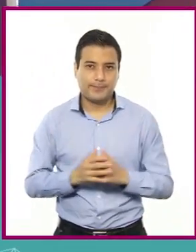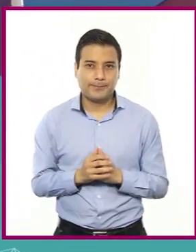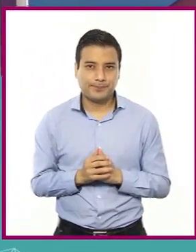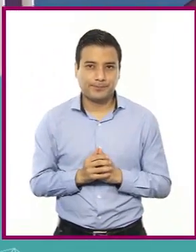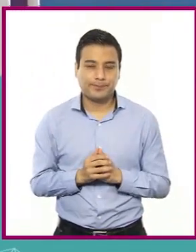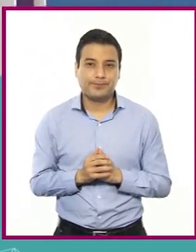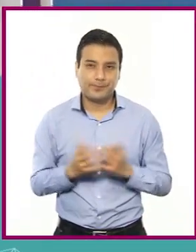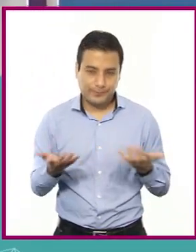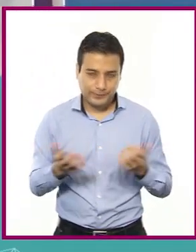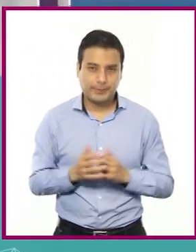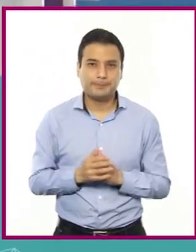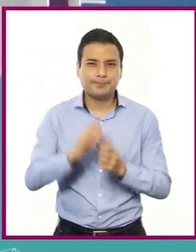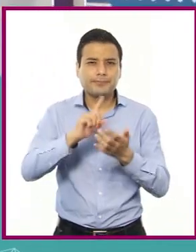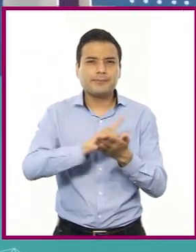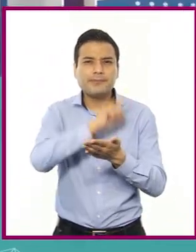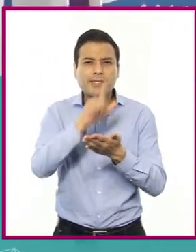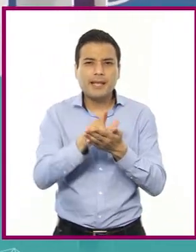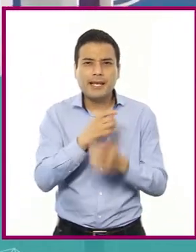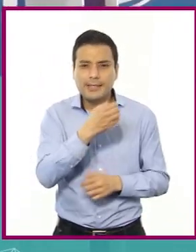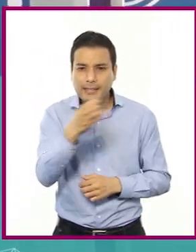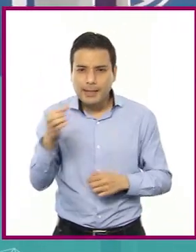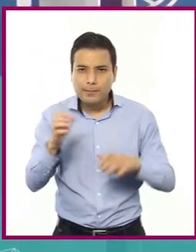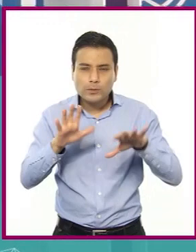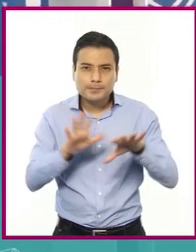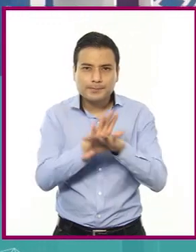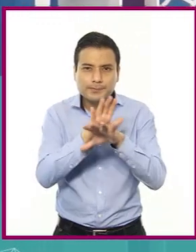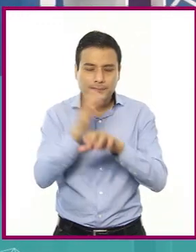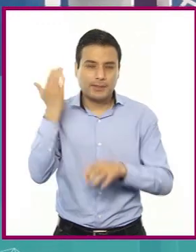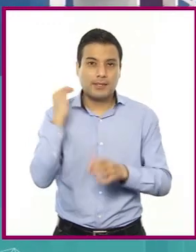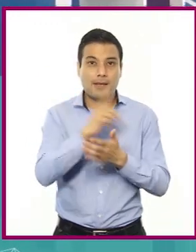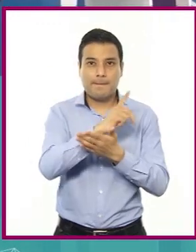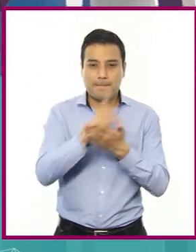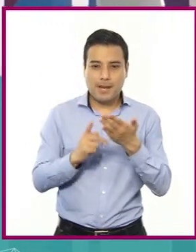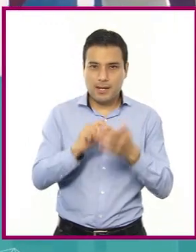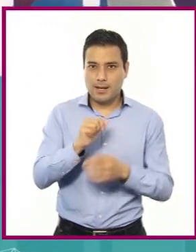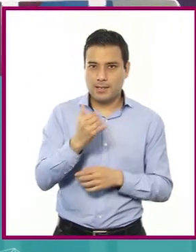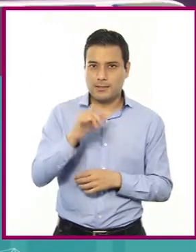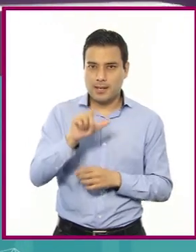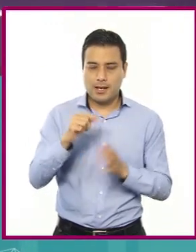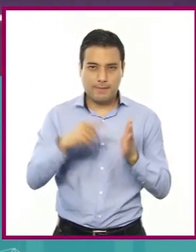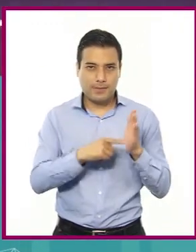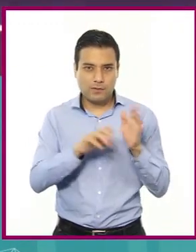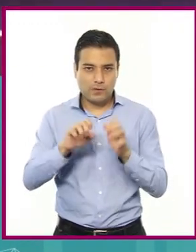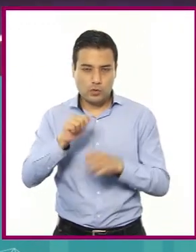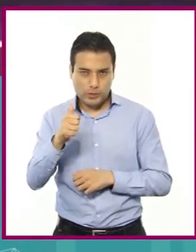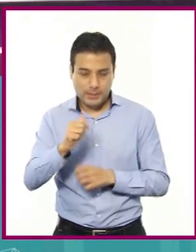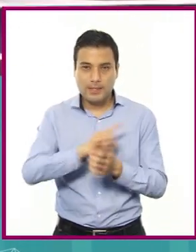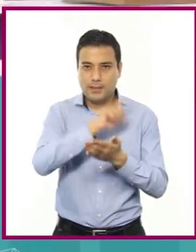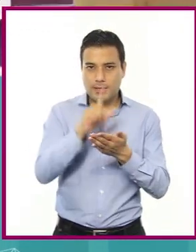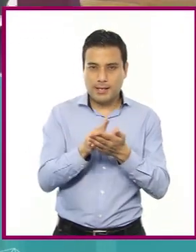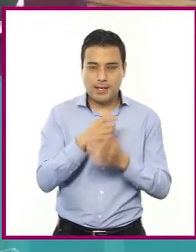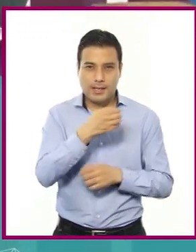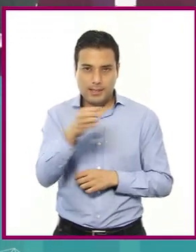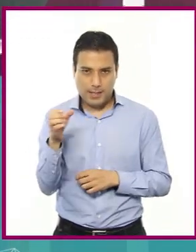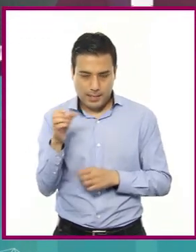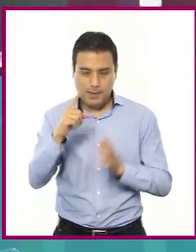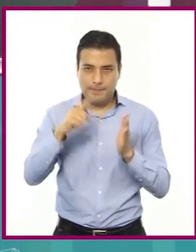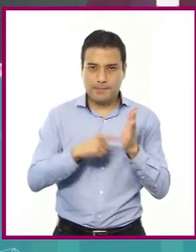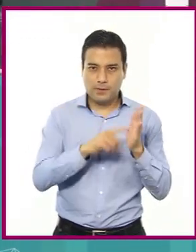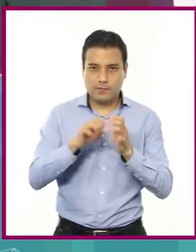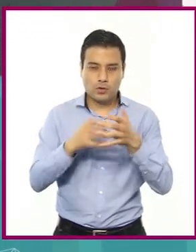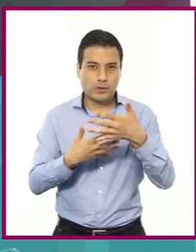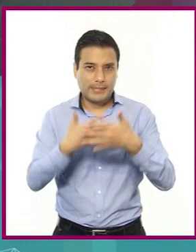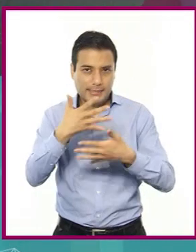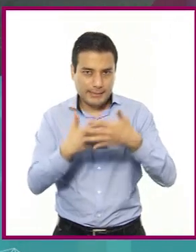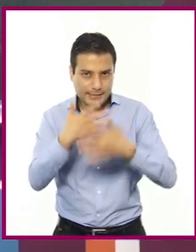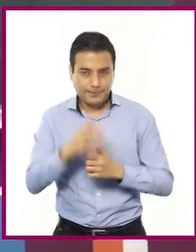de la reforma agraria se encuentran en el Plan de Ayala de 1911 y en la Ley Agraria de 1915.